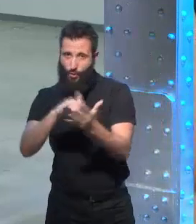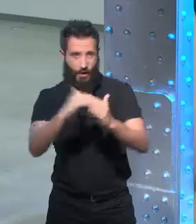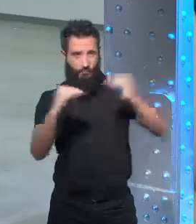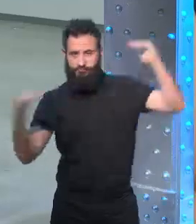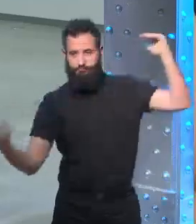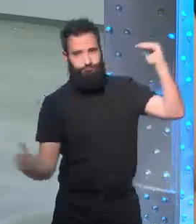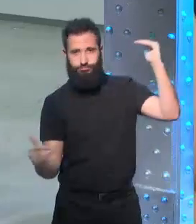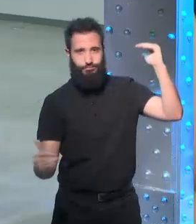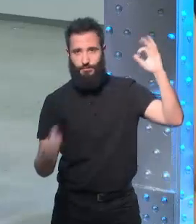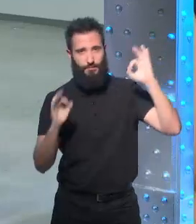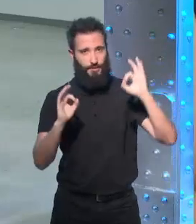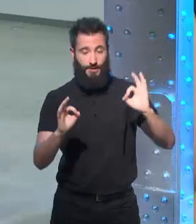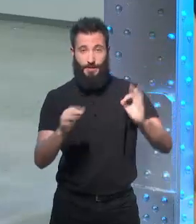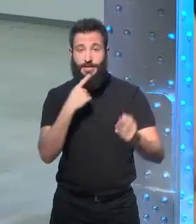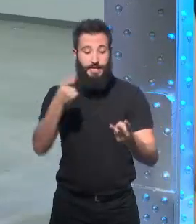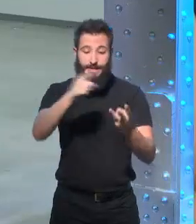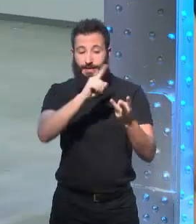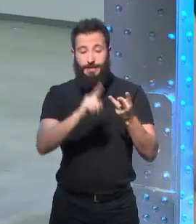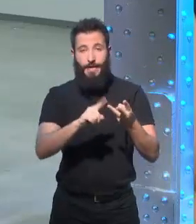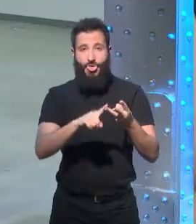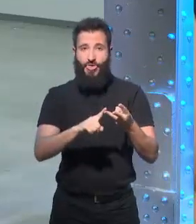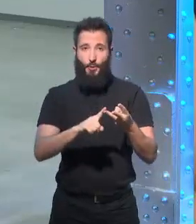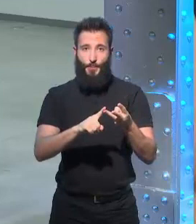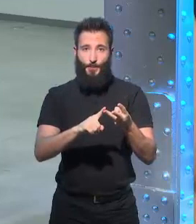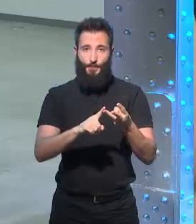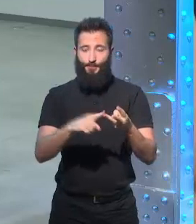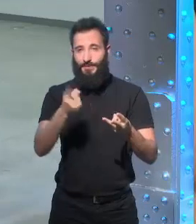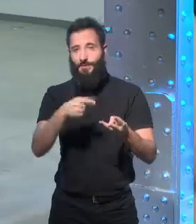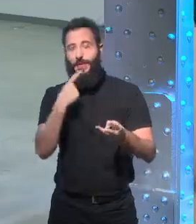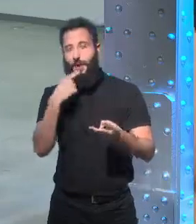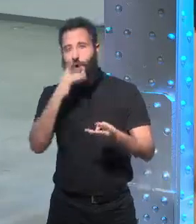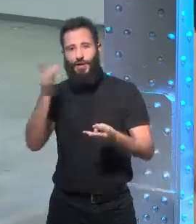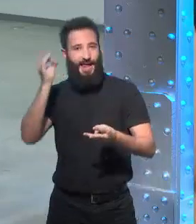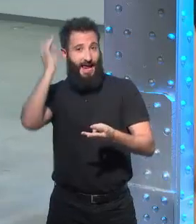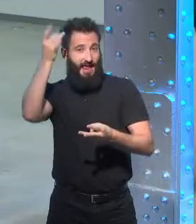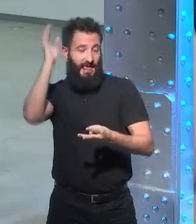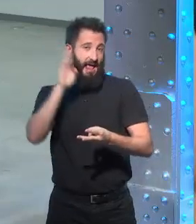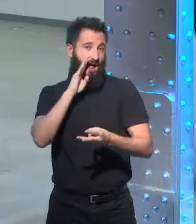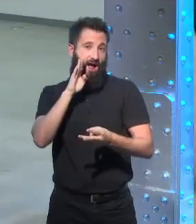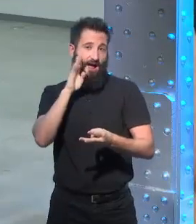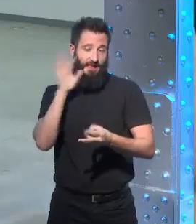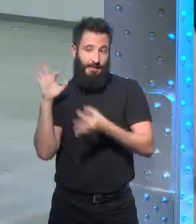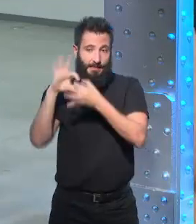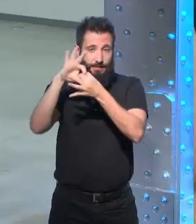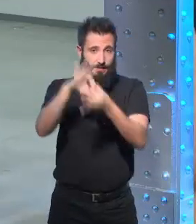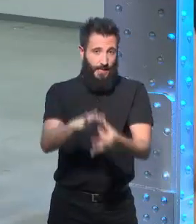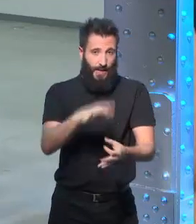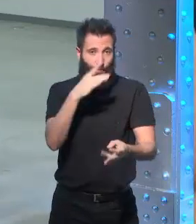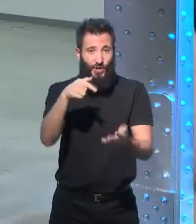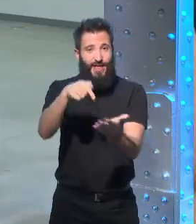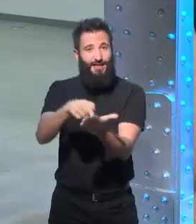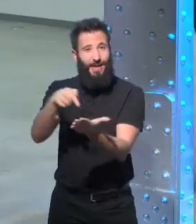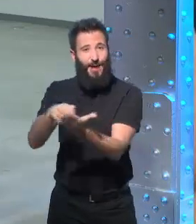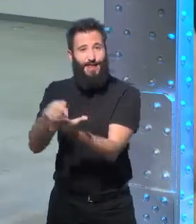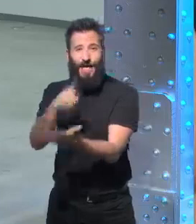pasos agigantados. Y también, retomando una idea que se había comentado anteriormente, a que se demandan